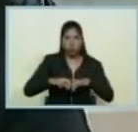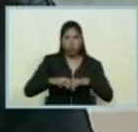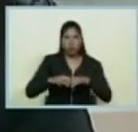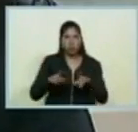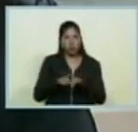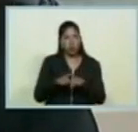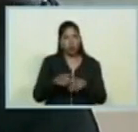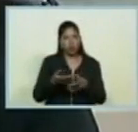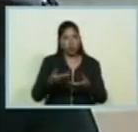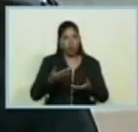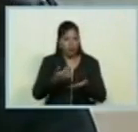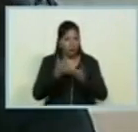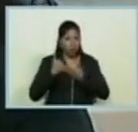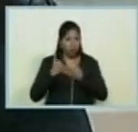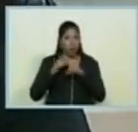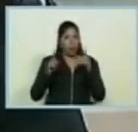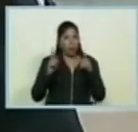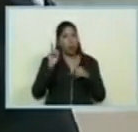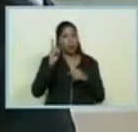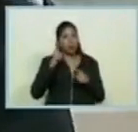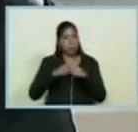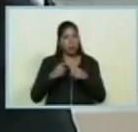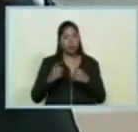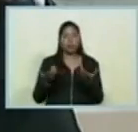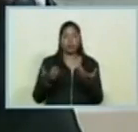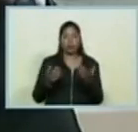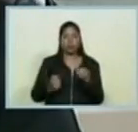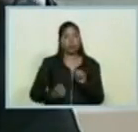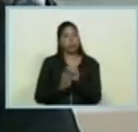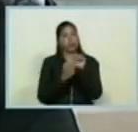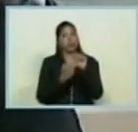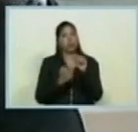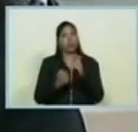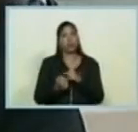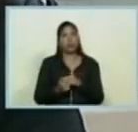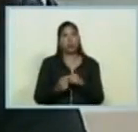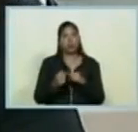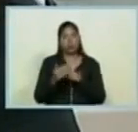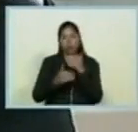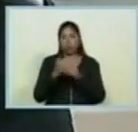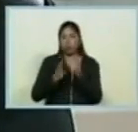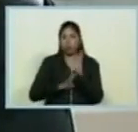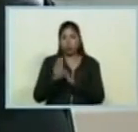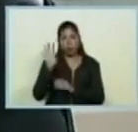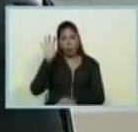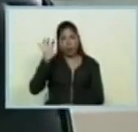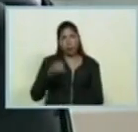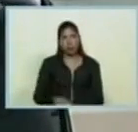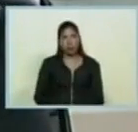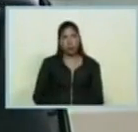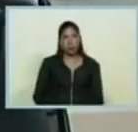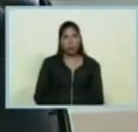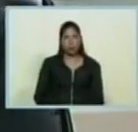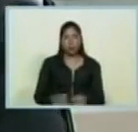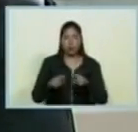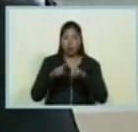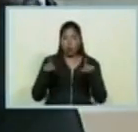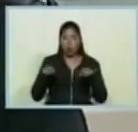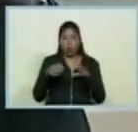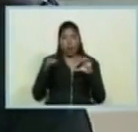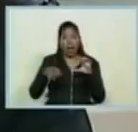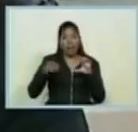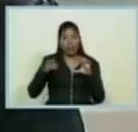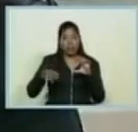integral de nuestras comunidades. Y con el movimiento Somos Venezuela y el Carnet de la Patria, hemos constituido los comités de soluciones